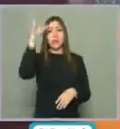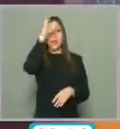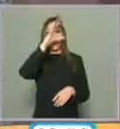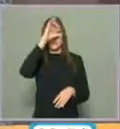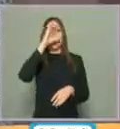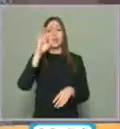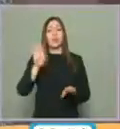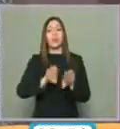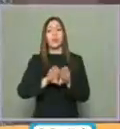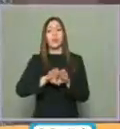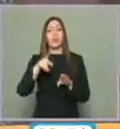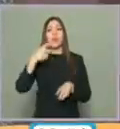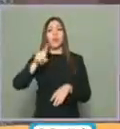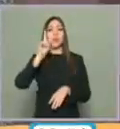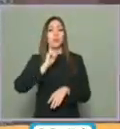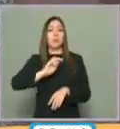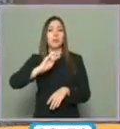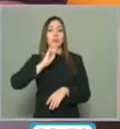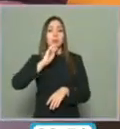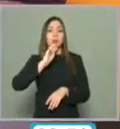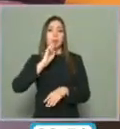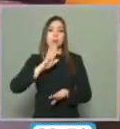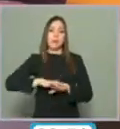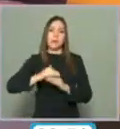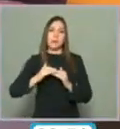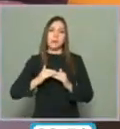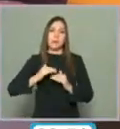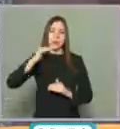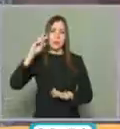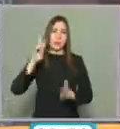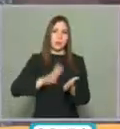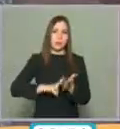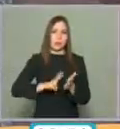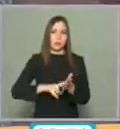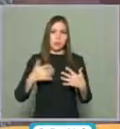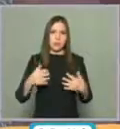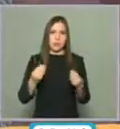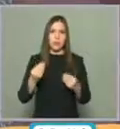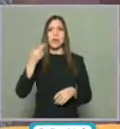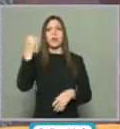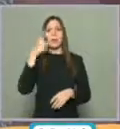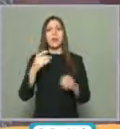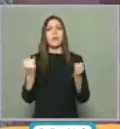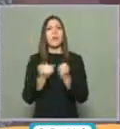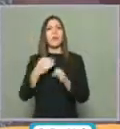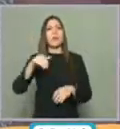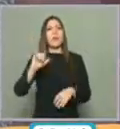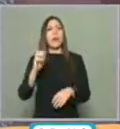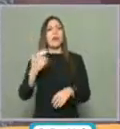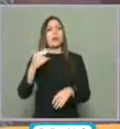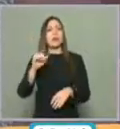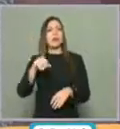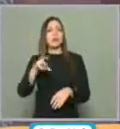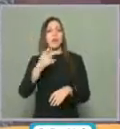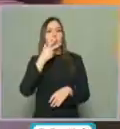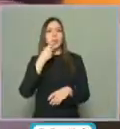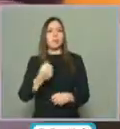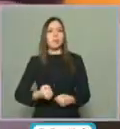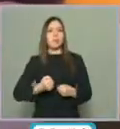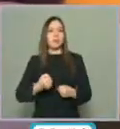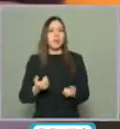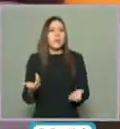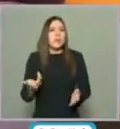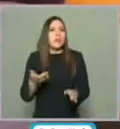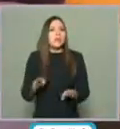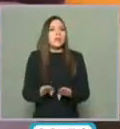donde el matriarcado pues Sí. pesa mucho, Sí, ¿no? exacto. Pero también el machismo, ¿no? Por supuesto. Entonces, el papá, Que el además varón, se